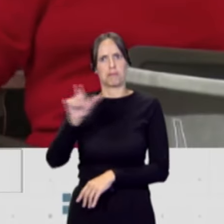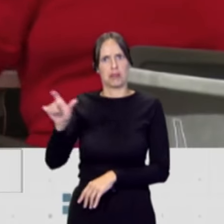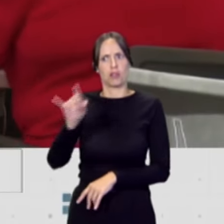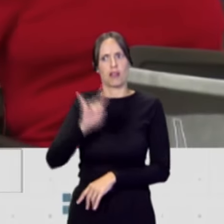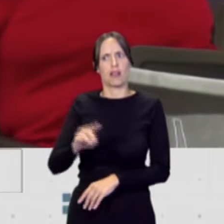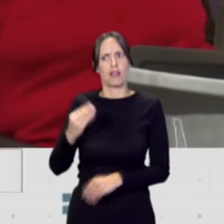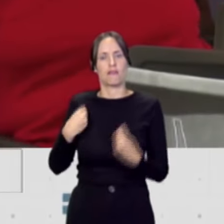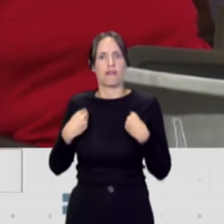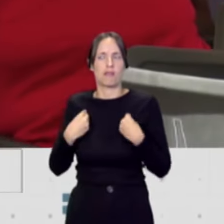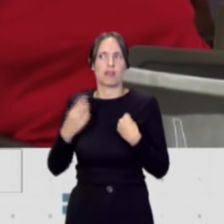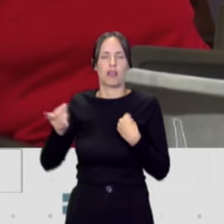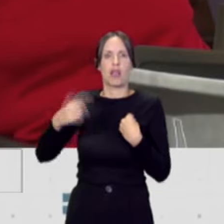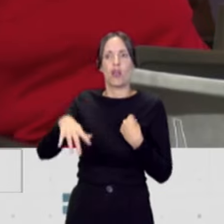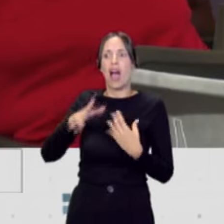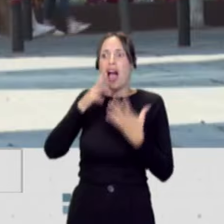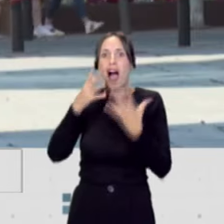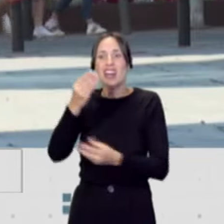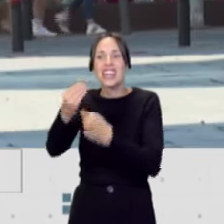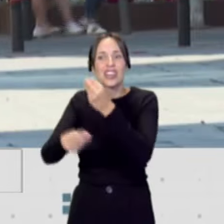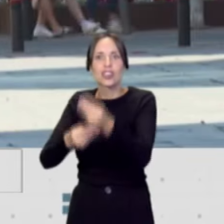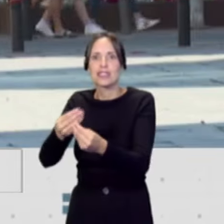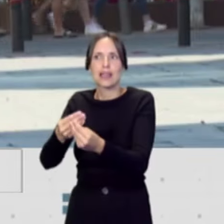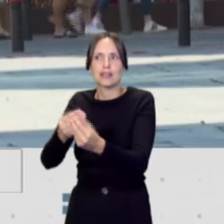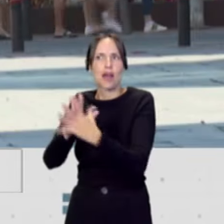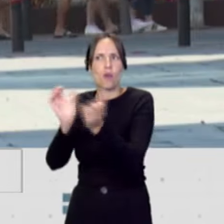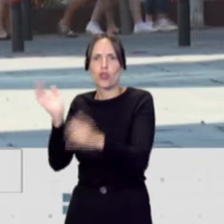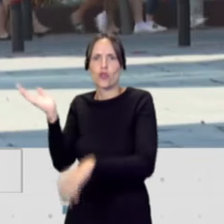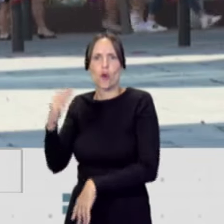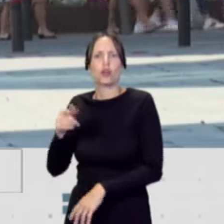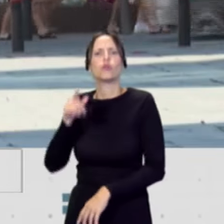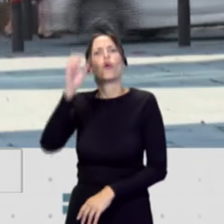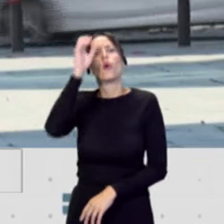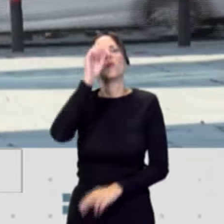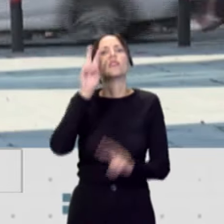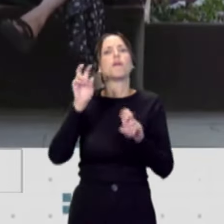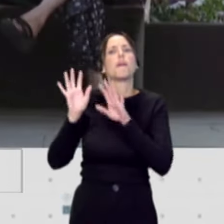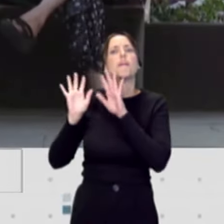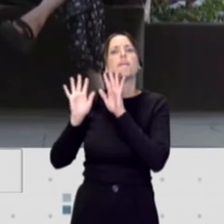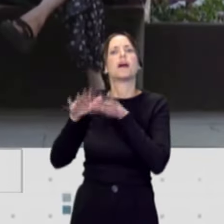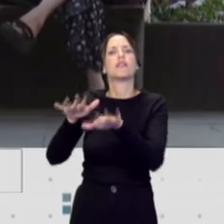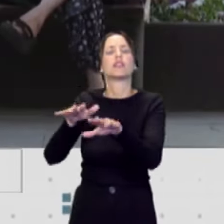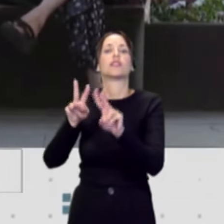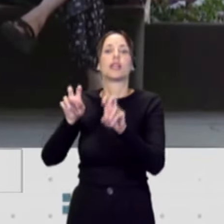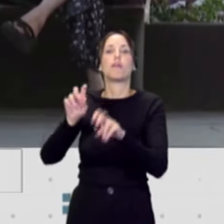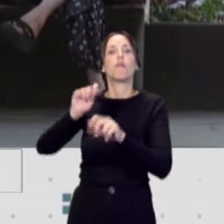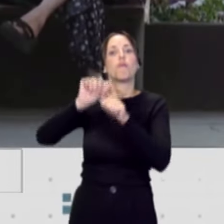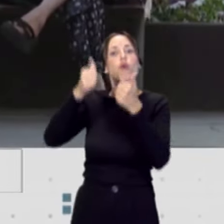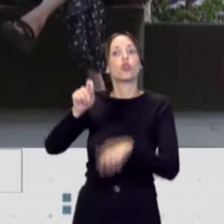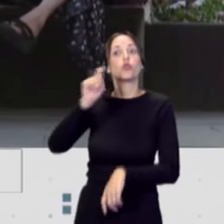haciendo ahora. ¿Qué opina de todas estas manifestaciones que ha habido pidiendo ese cambio urgente del modelo turístico de Canarias?